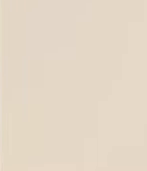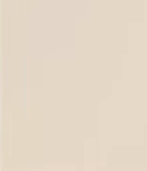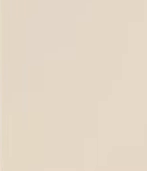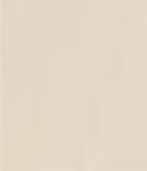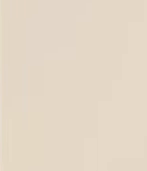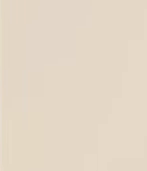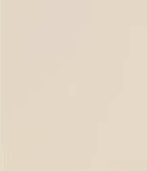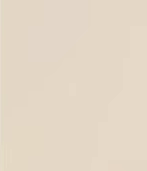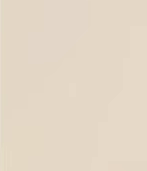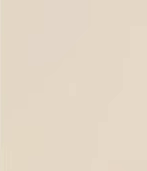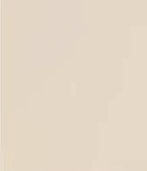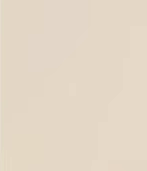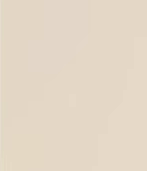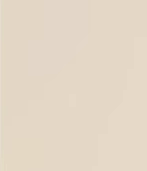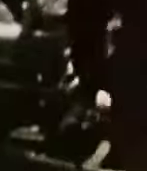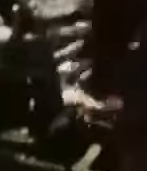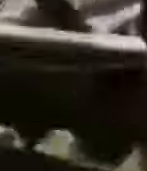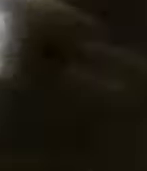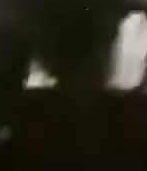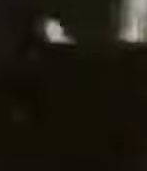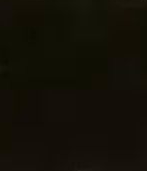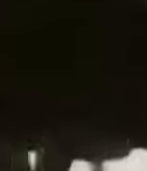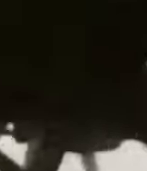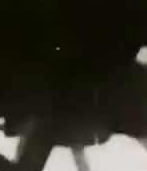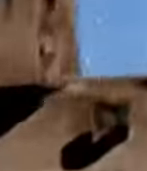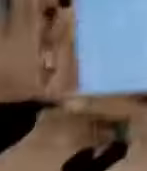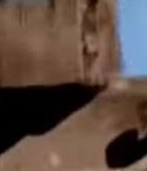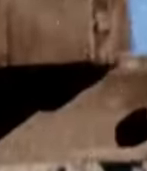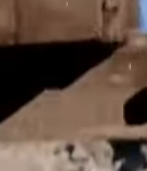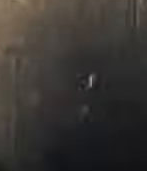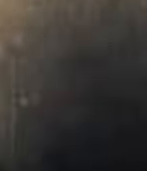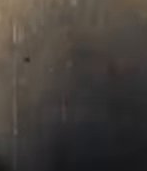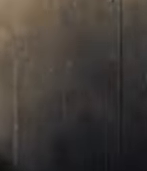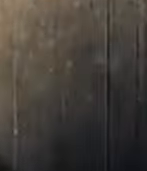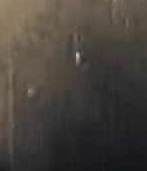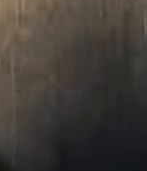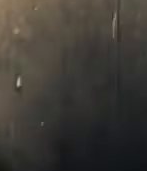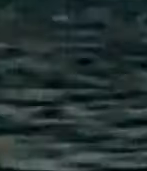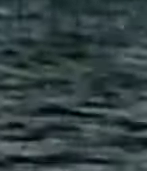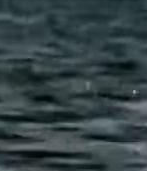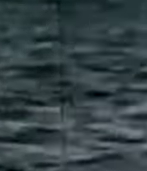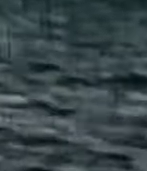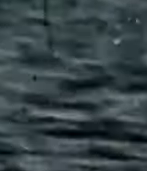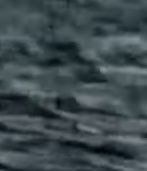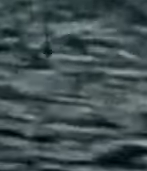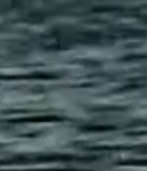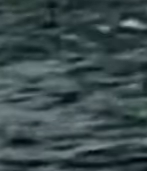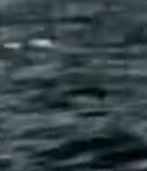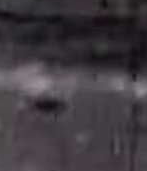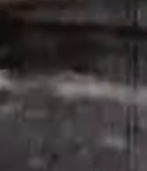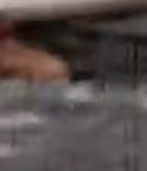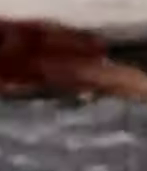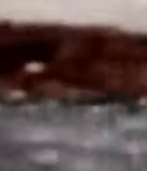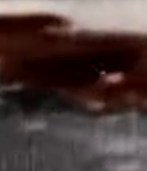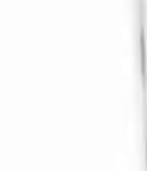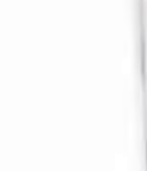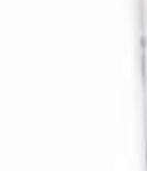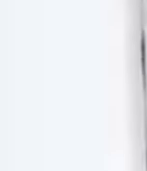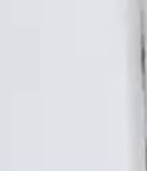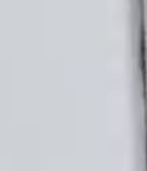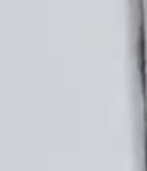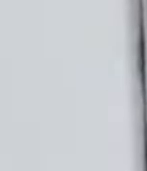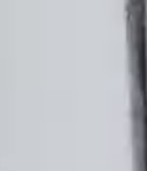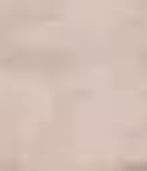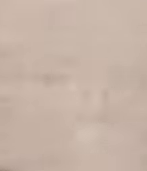famoso texto Drop a Star. La experiencia en la Guerra Civil propició en León Felipe una voz poética combativa